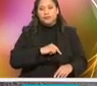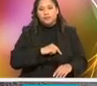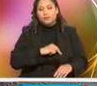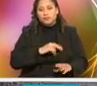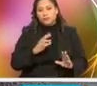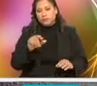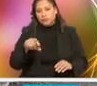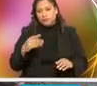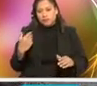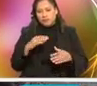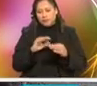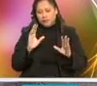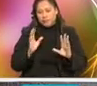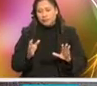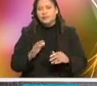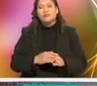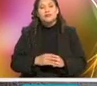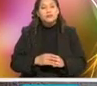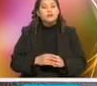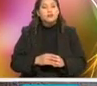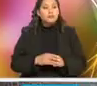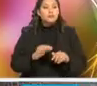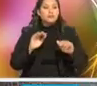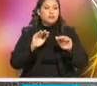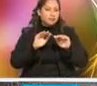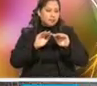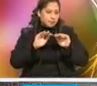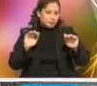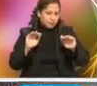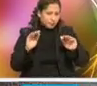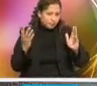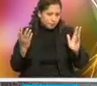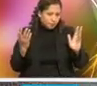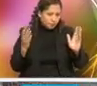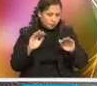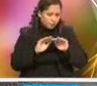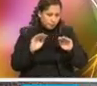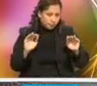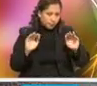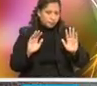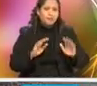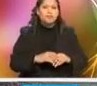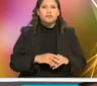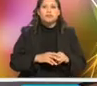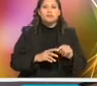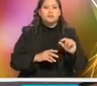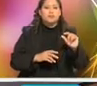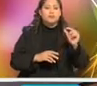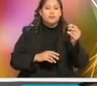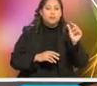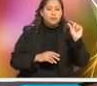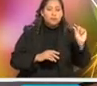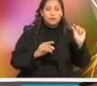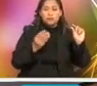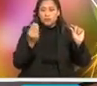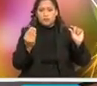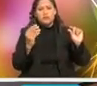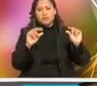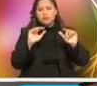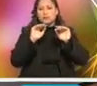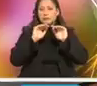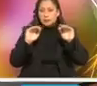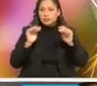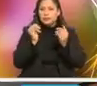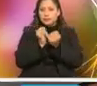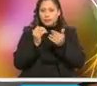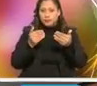un punto, como bien lo dices tú, de una equidad. De una equidad, pues sí. Una igualdad, equidad. Ni más ni menos, nada más parejos. Claro está.